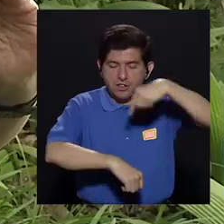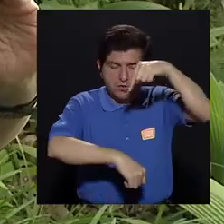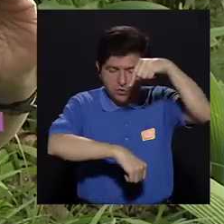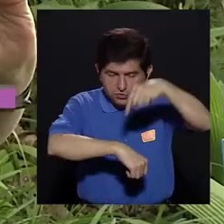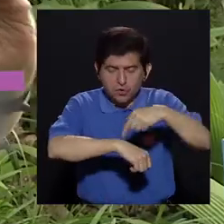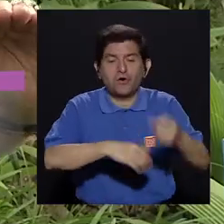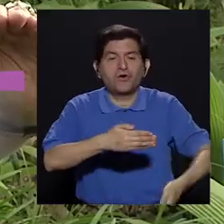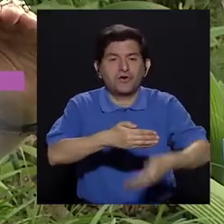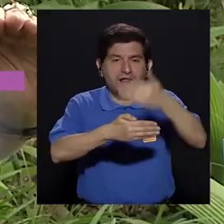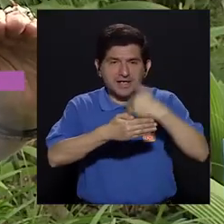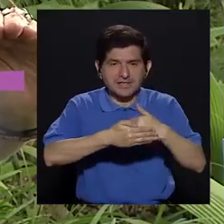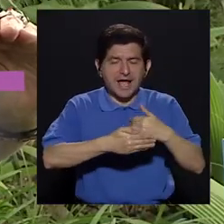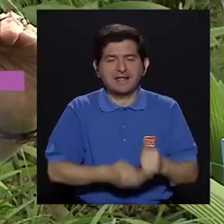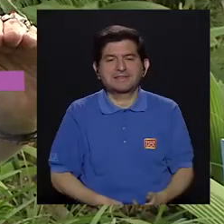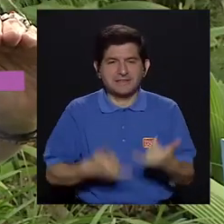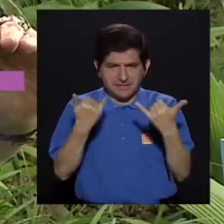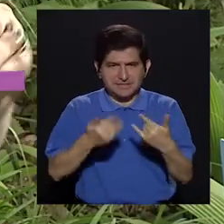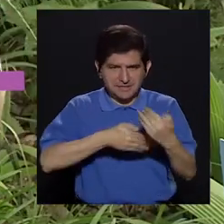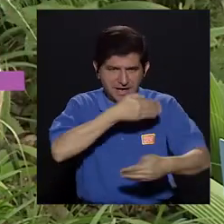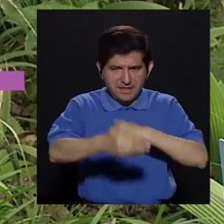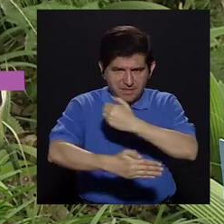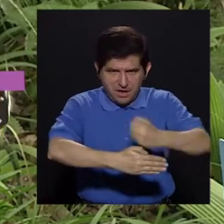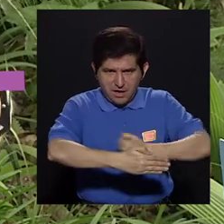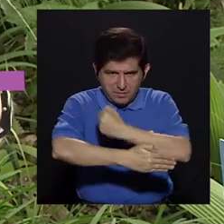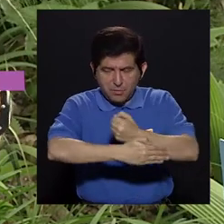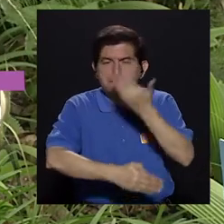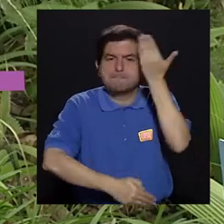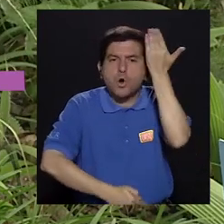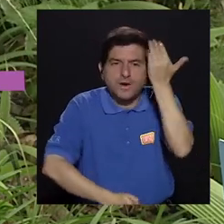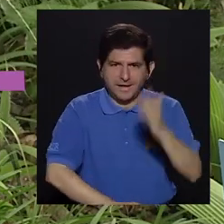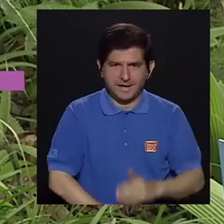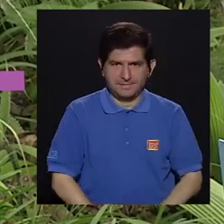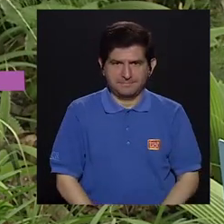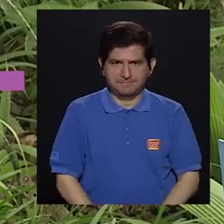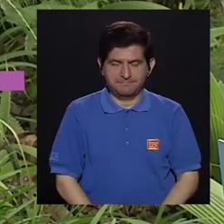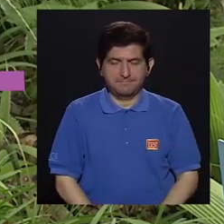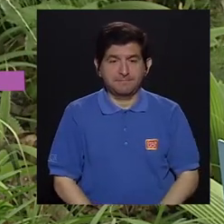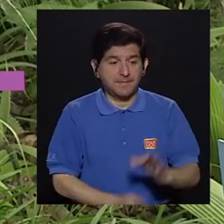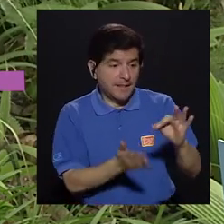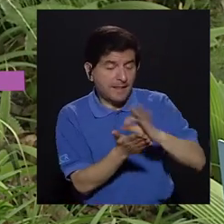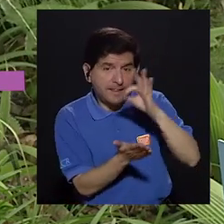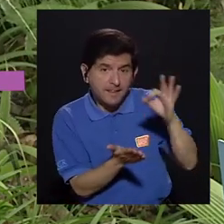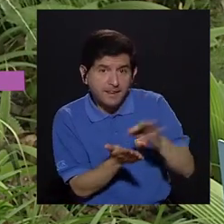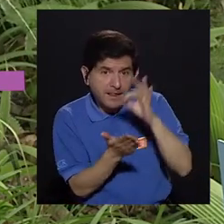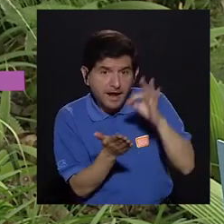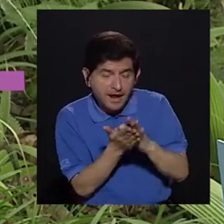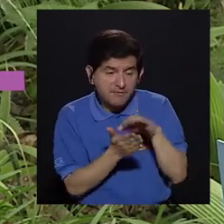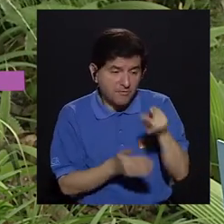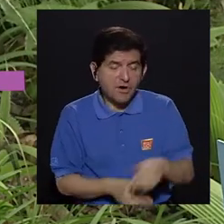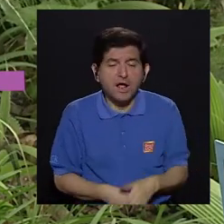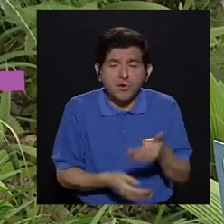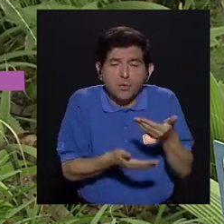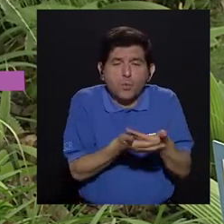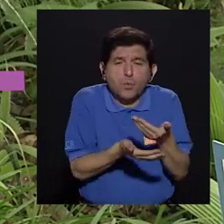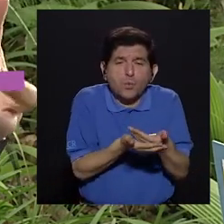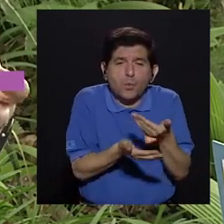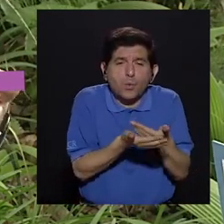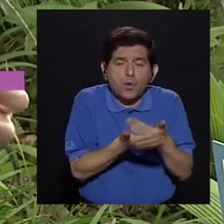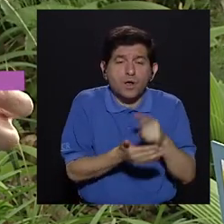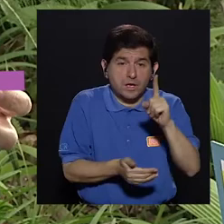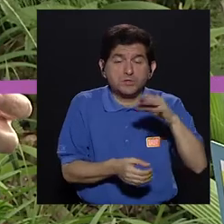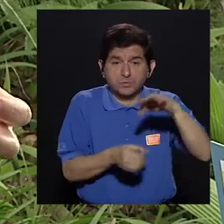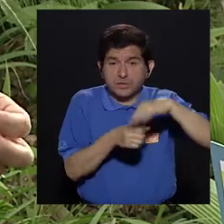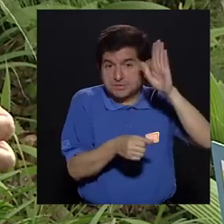horas antes de cocinarlo. ¿Por qué esto? Bueno, porque el frijol, al estar en la humedad, como es